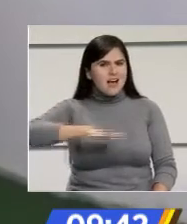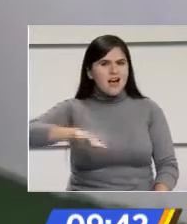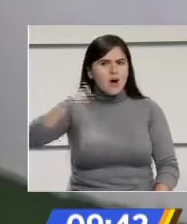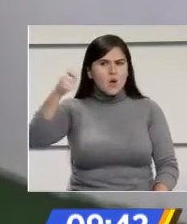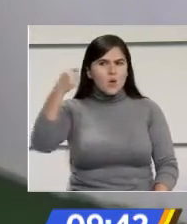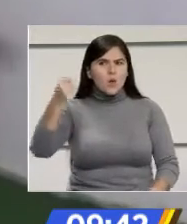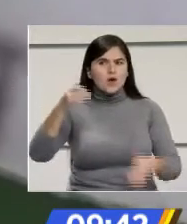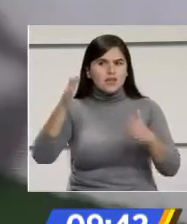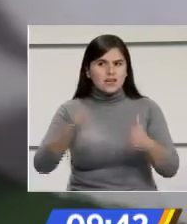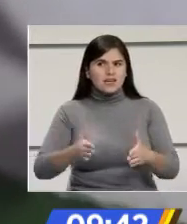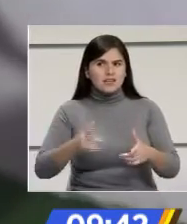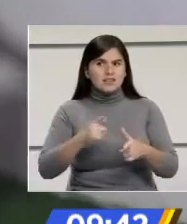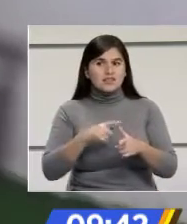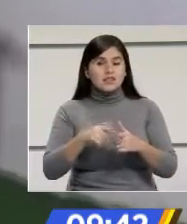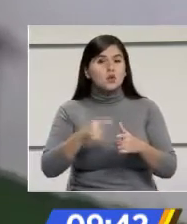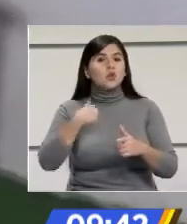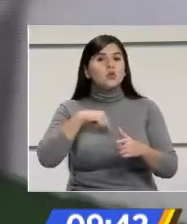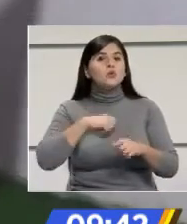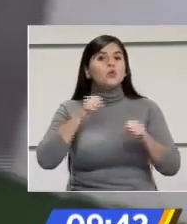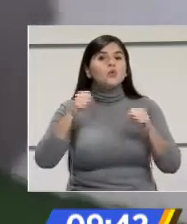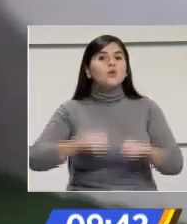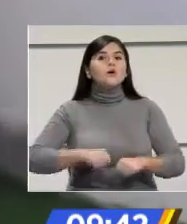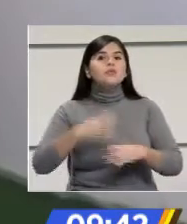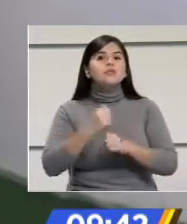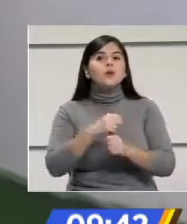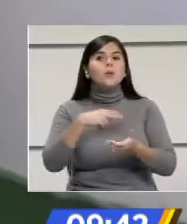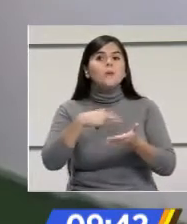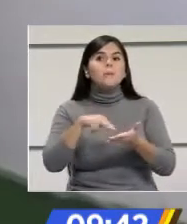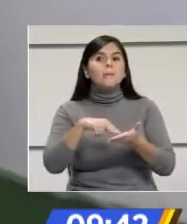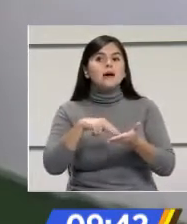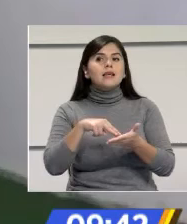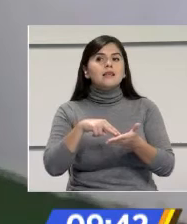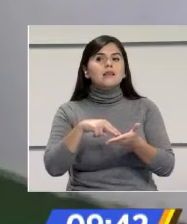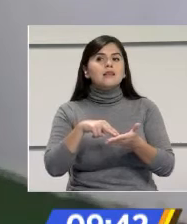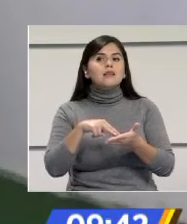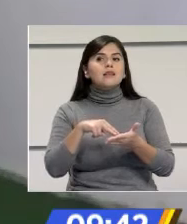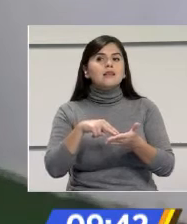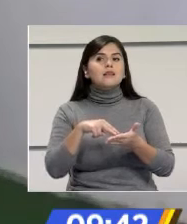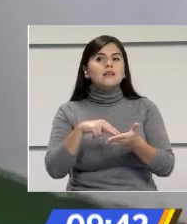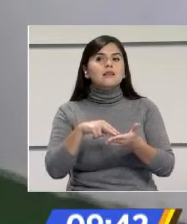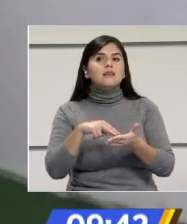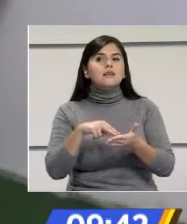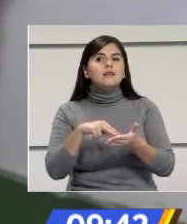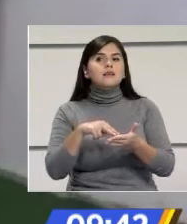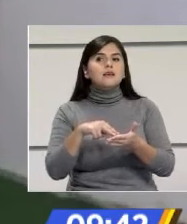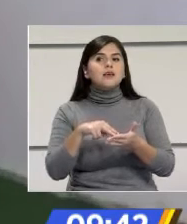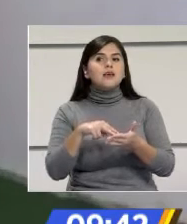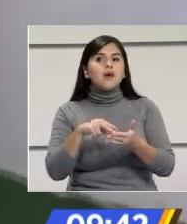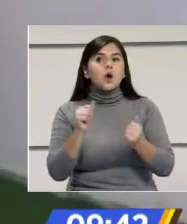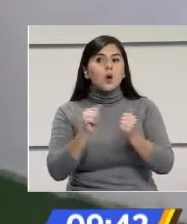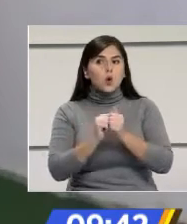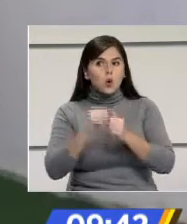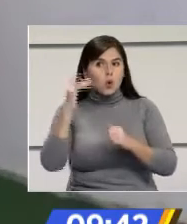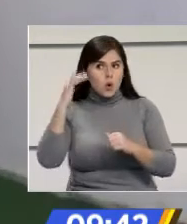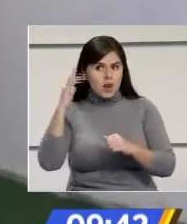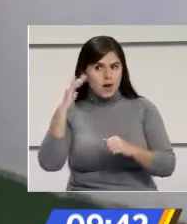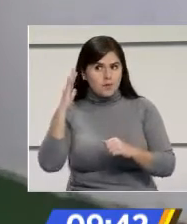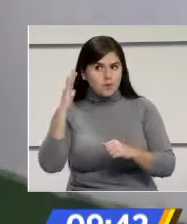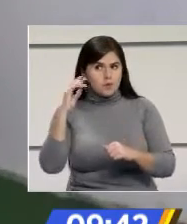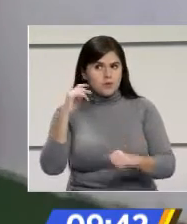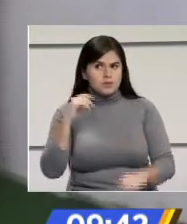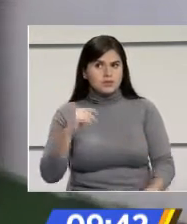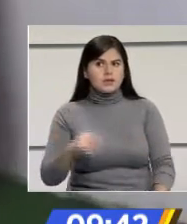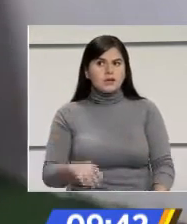guanacastecas. Y entonces lo que vamos a hacer es un paso. Si gusta, el compañero nos puede poner el torito para que se